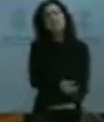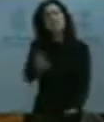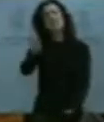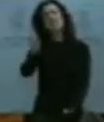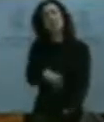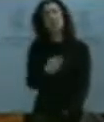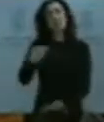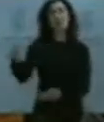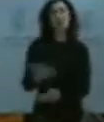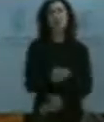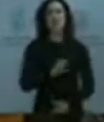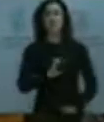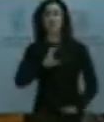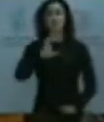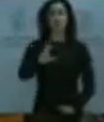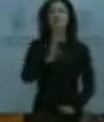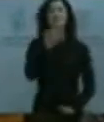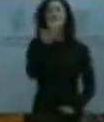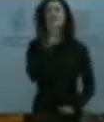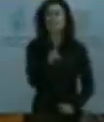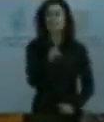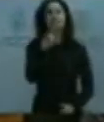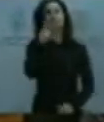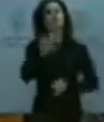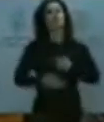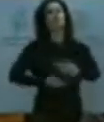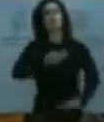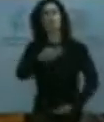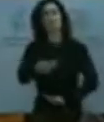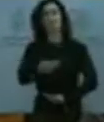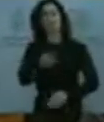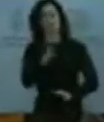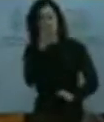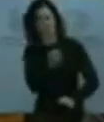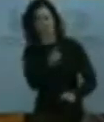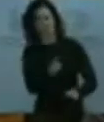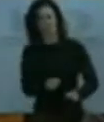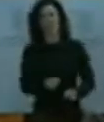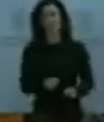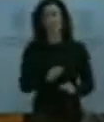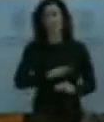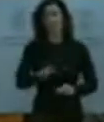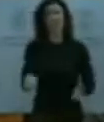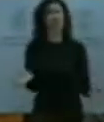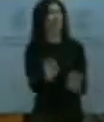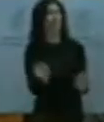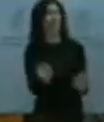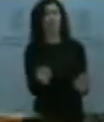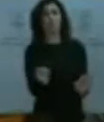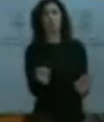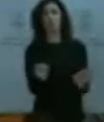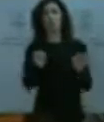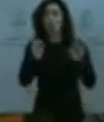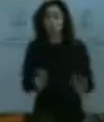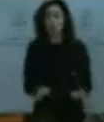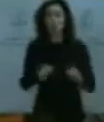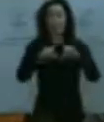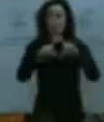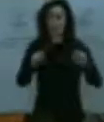tiempo. Aunque a decir verdad, ustedes no devolverán nada. Lo devolveremos todos los asturianos. Ustedes